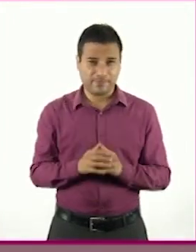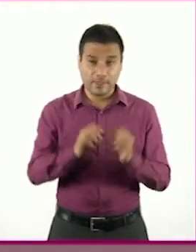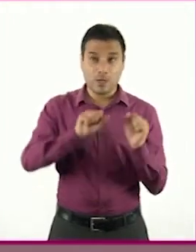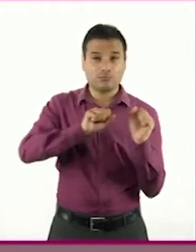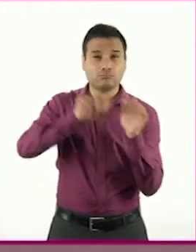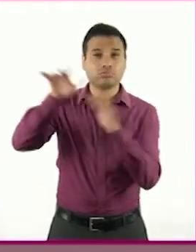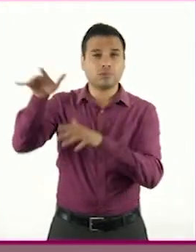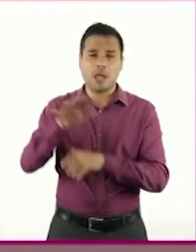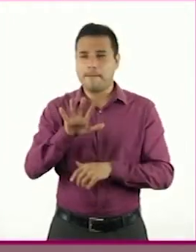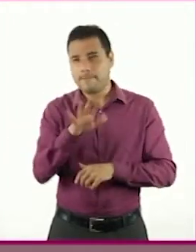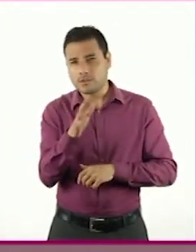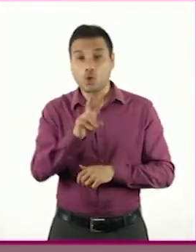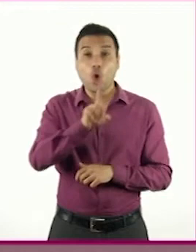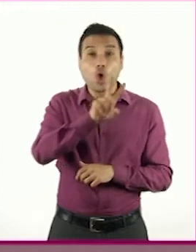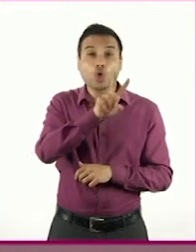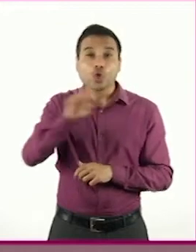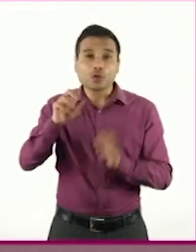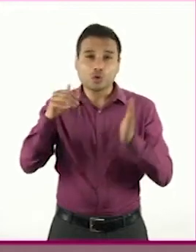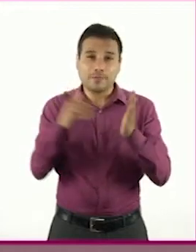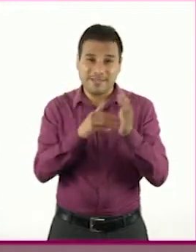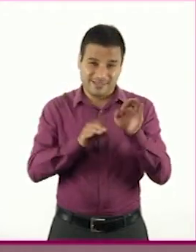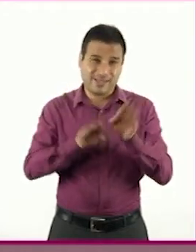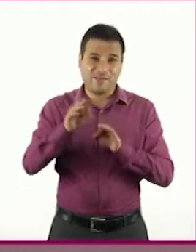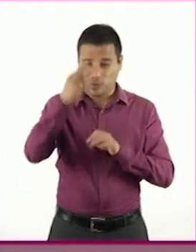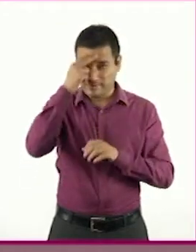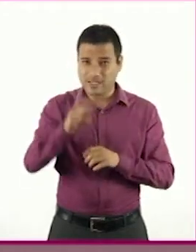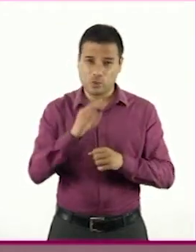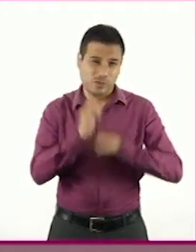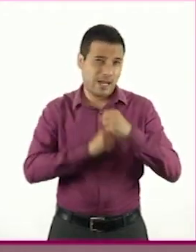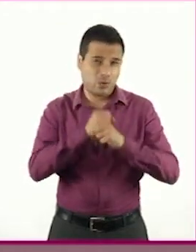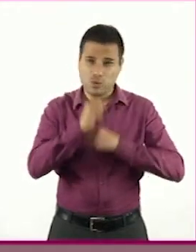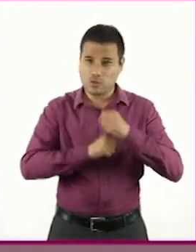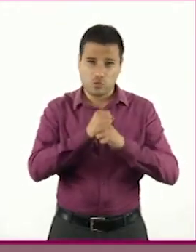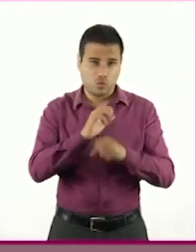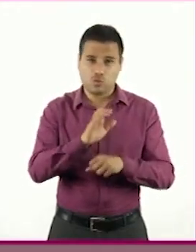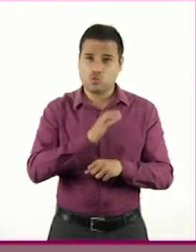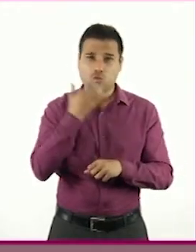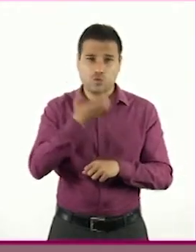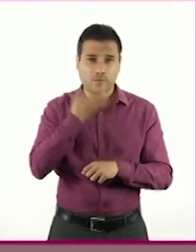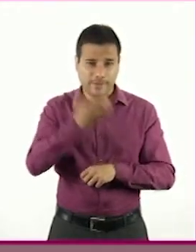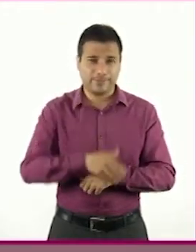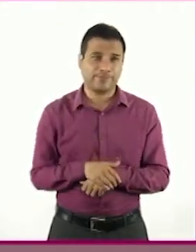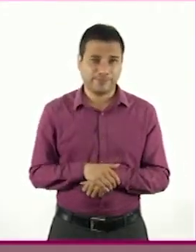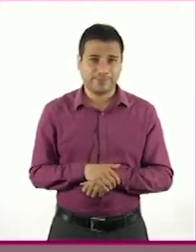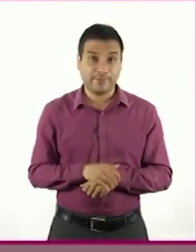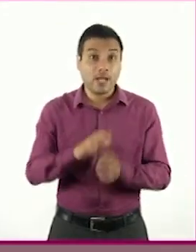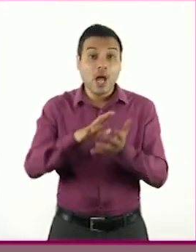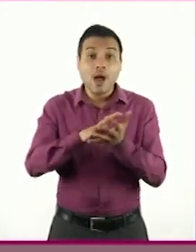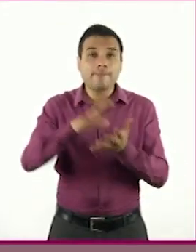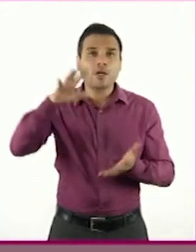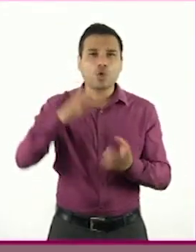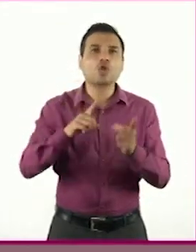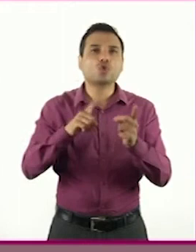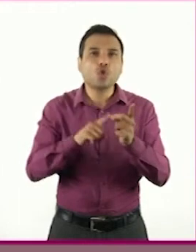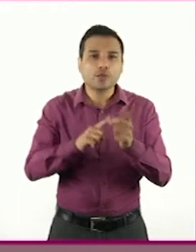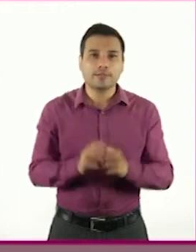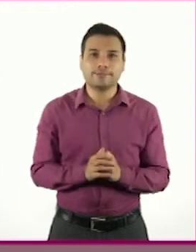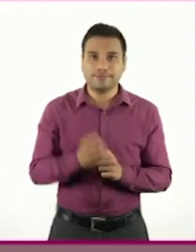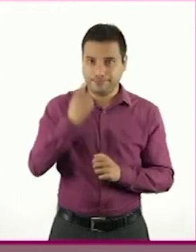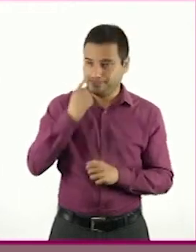en promedio 200,000 trabajadores mexicanos al año. La mayoría se concentraba en las ciudades de